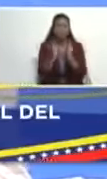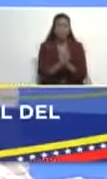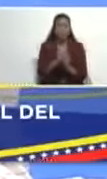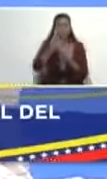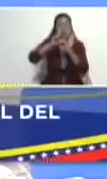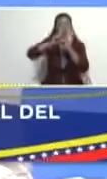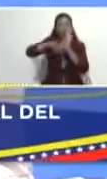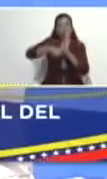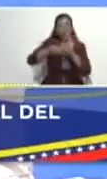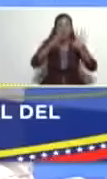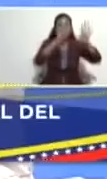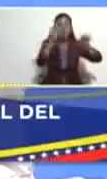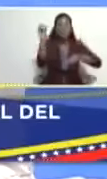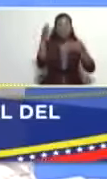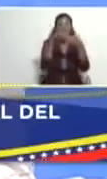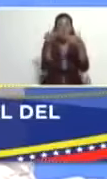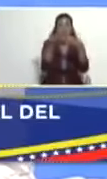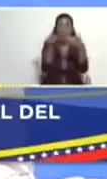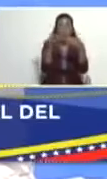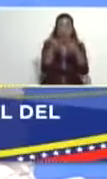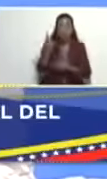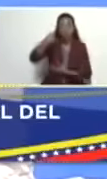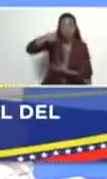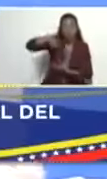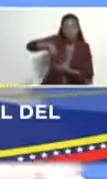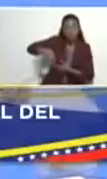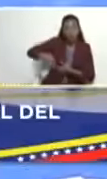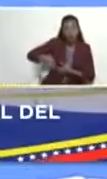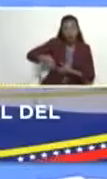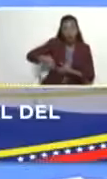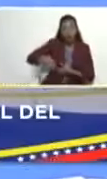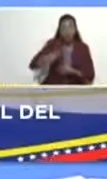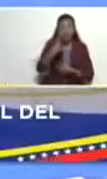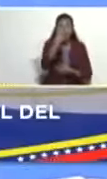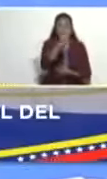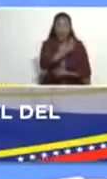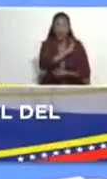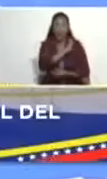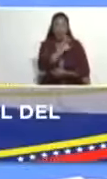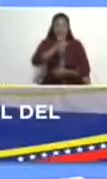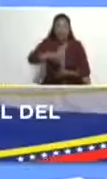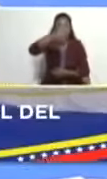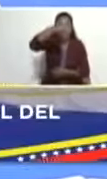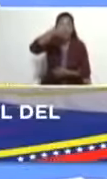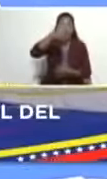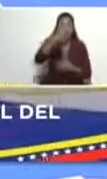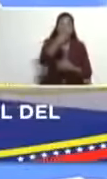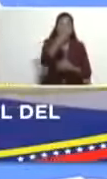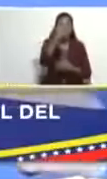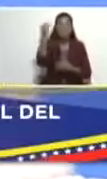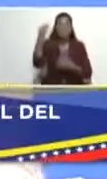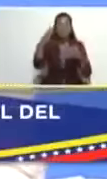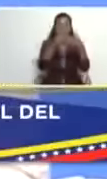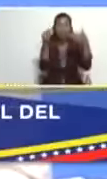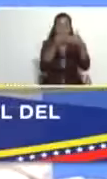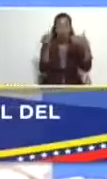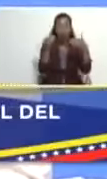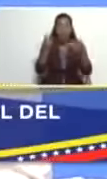Luego lo puse en $70. El primero de enero lo subí a $100 el ingreso